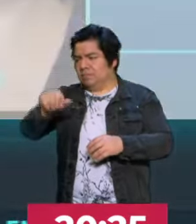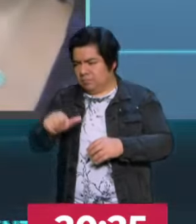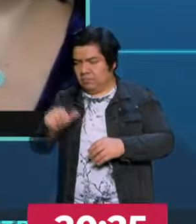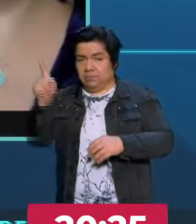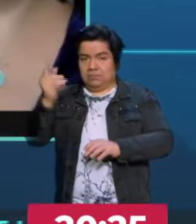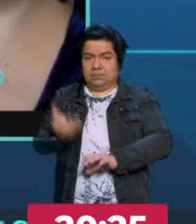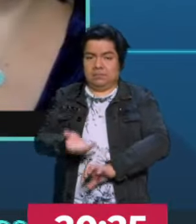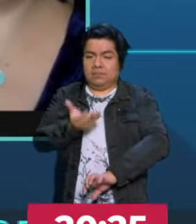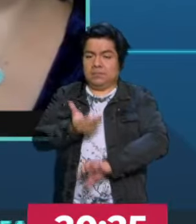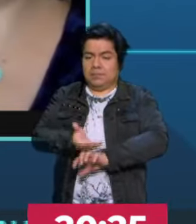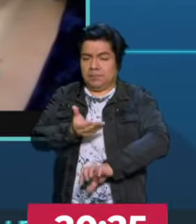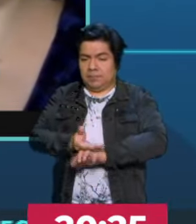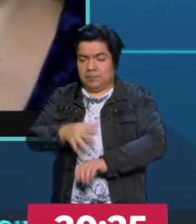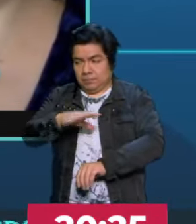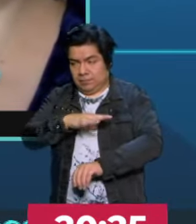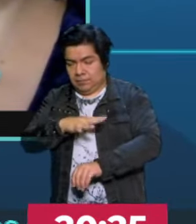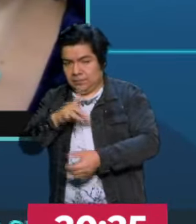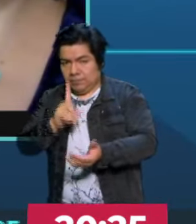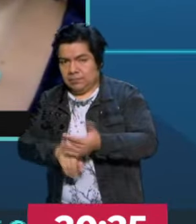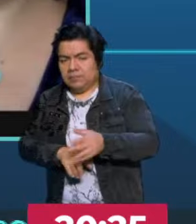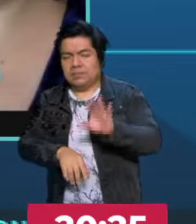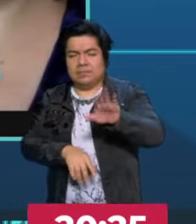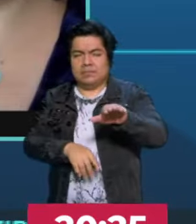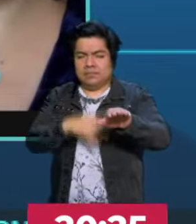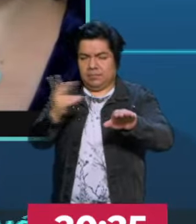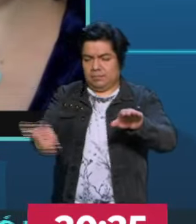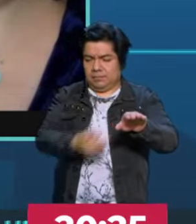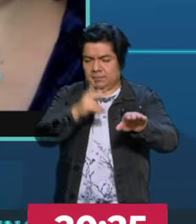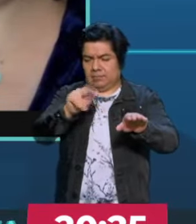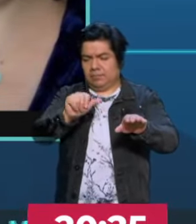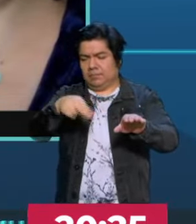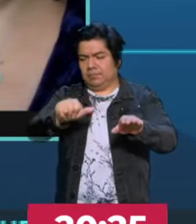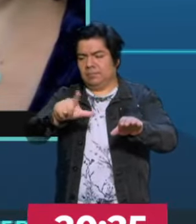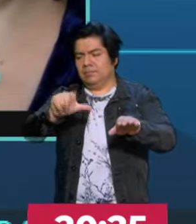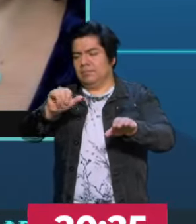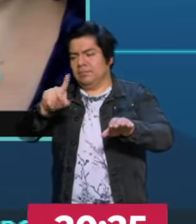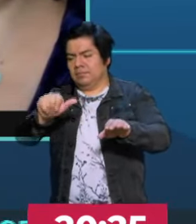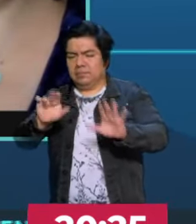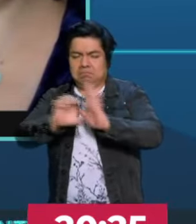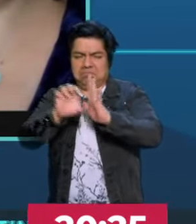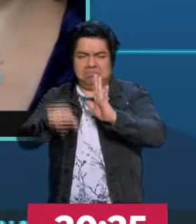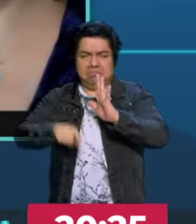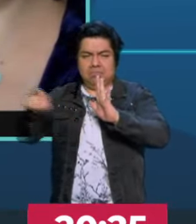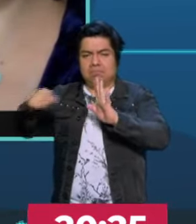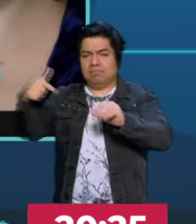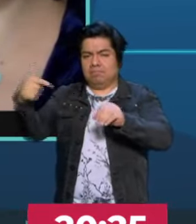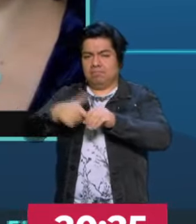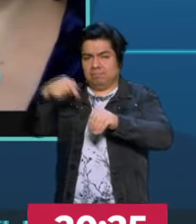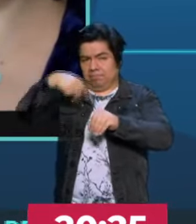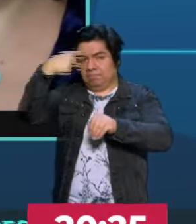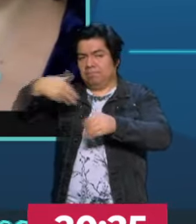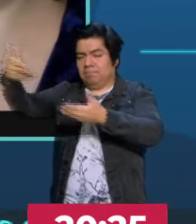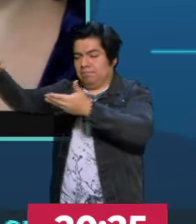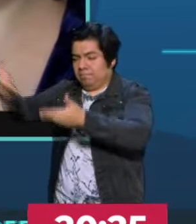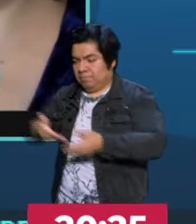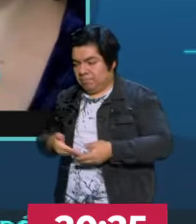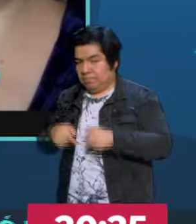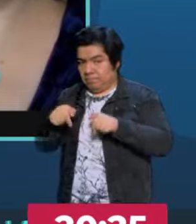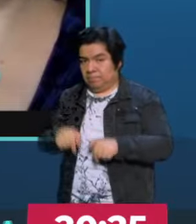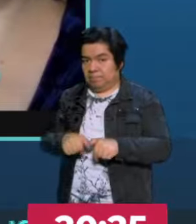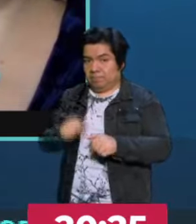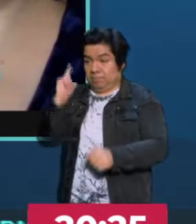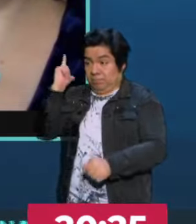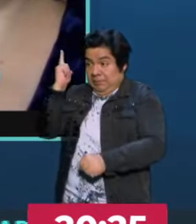Estados Unidos involucrado. Quisiera preguntarte también, Ana Lilia, una vez que este combustible ilegal ingresa al país, ¿es